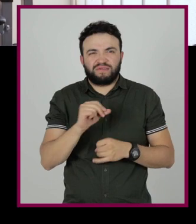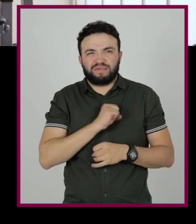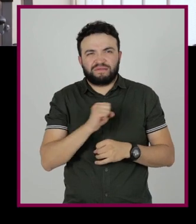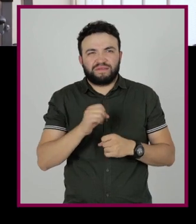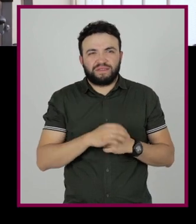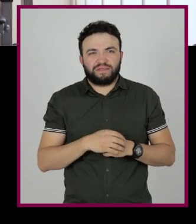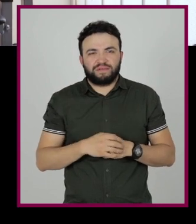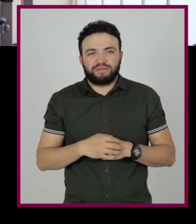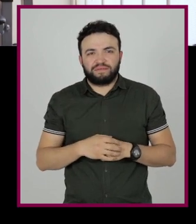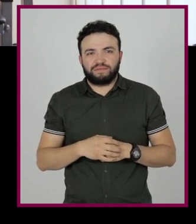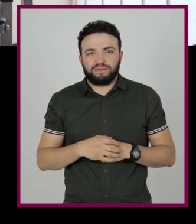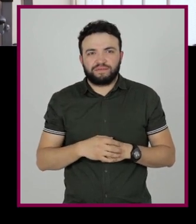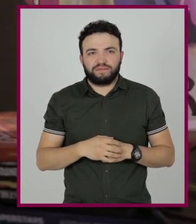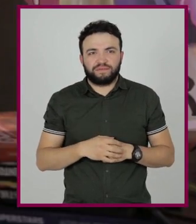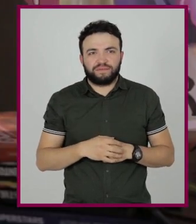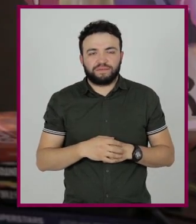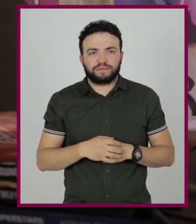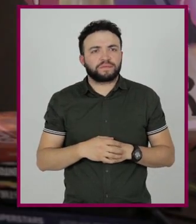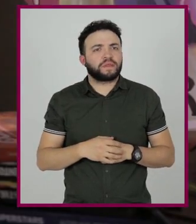¿eh?